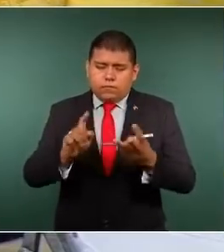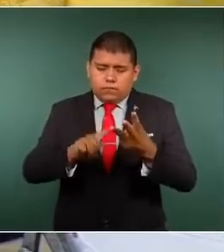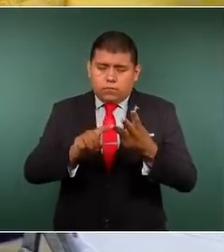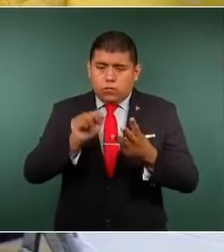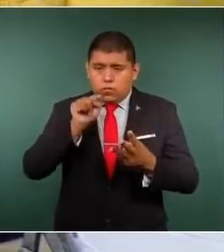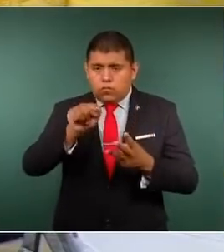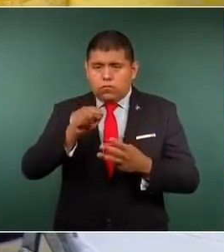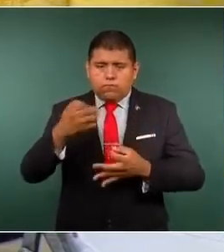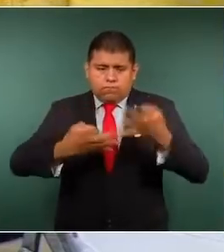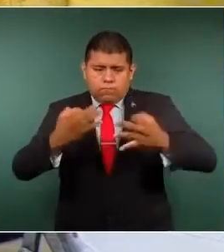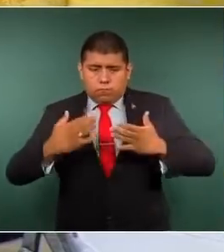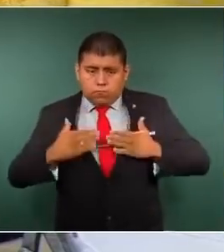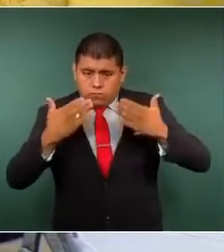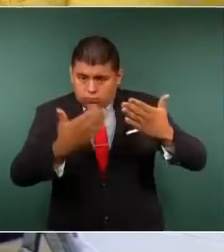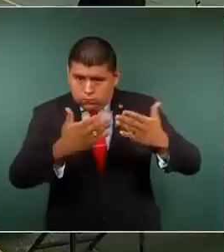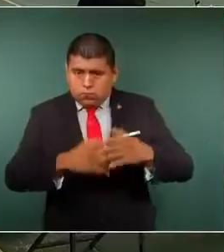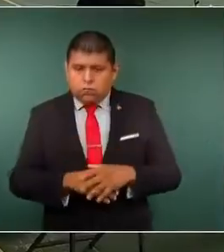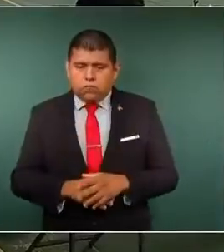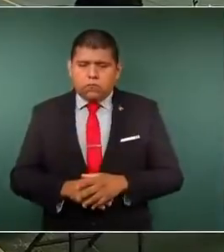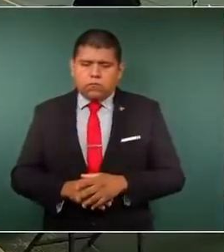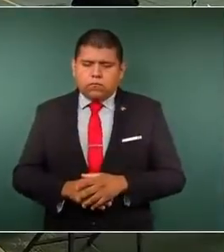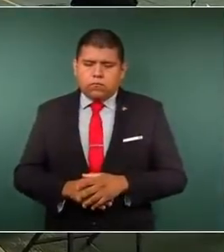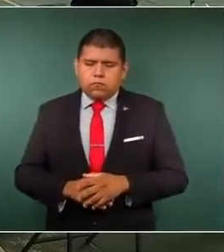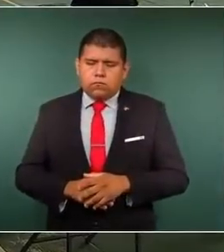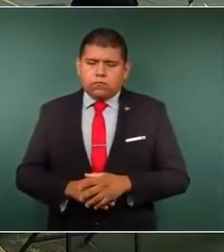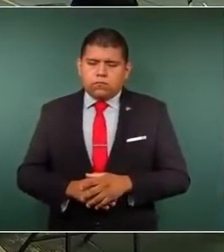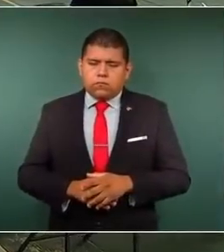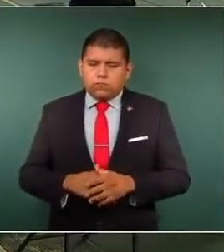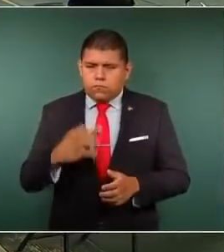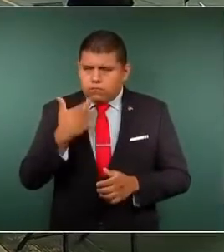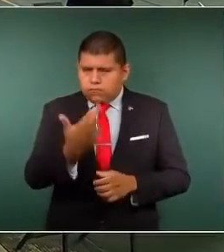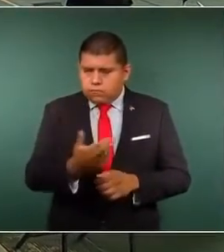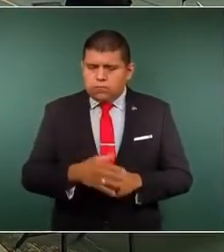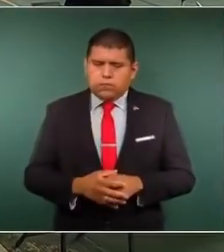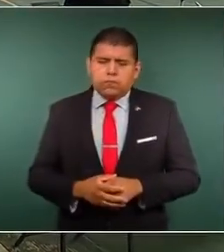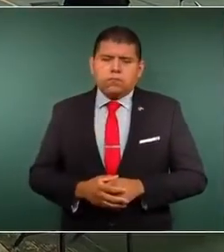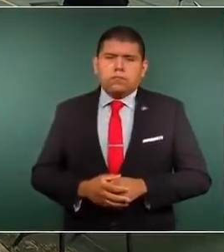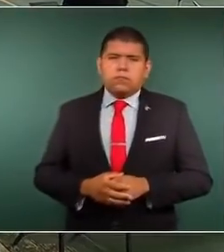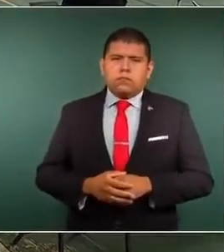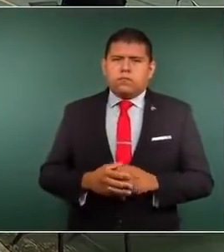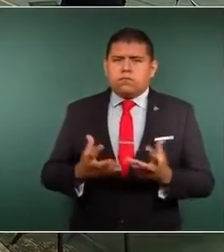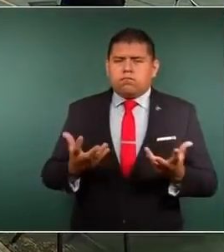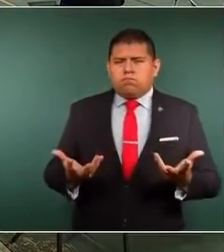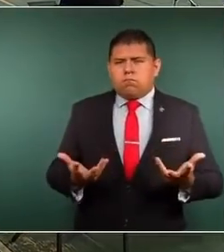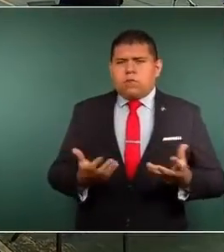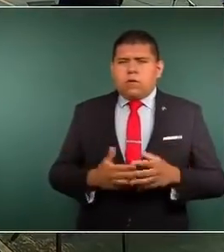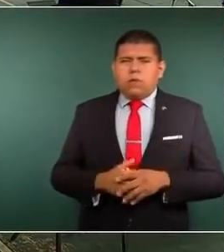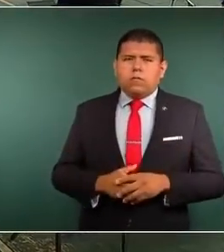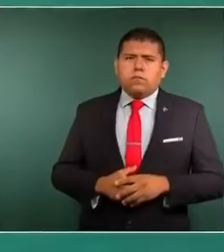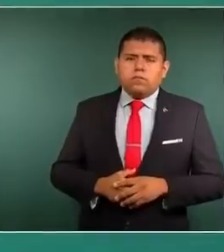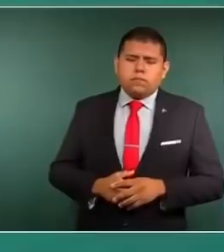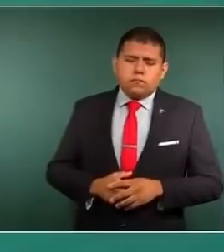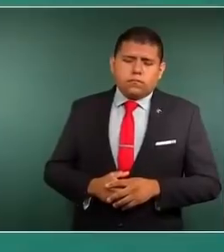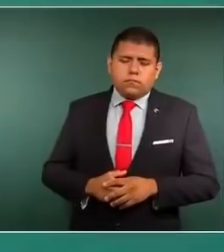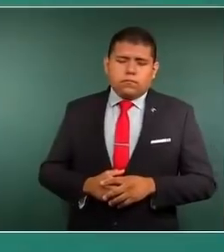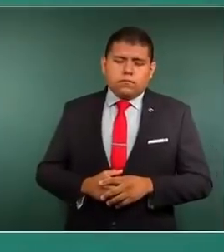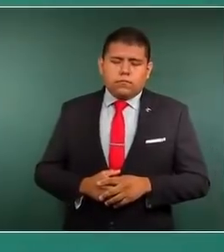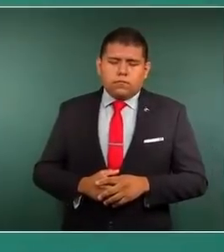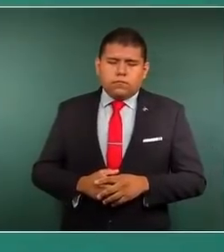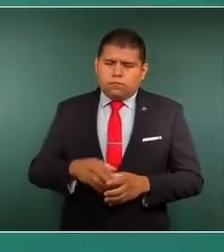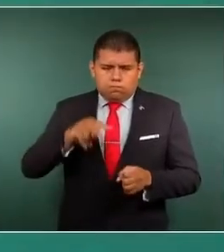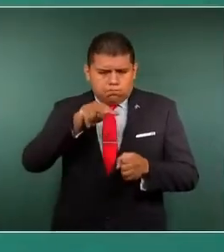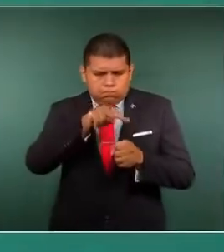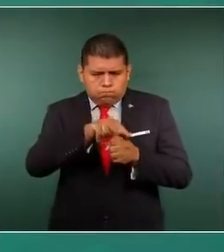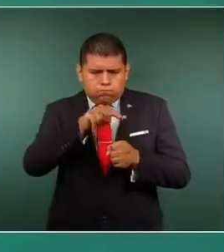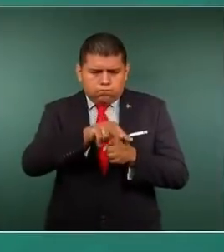procesar los presidentes bueno hemos estado pendientes